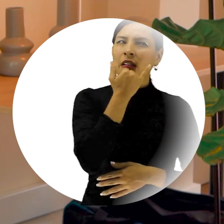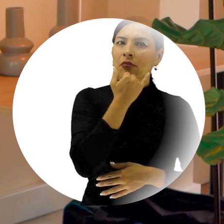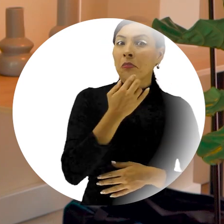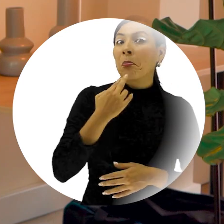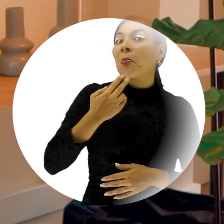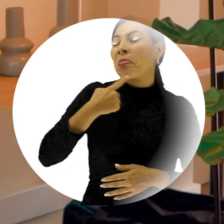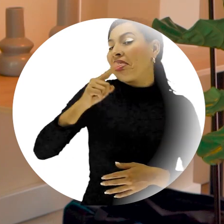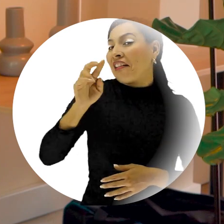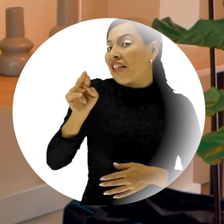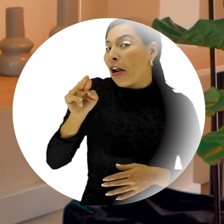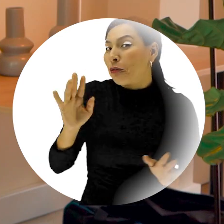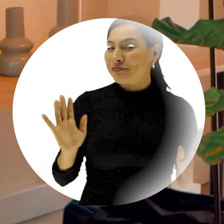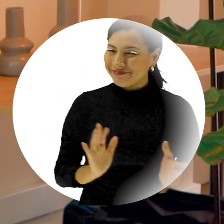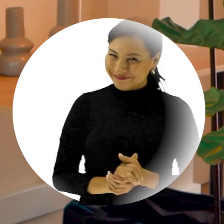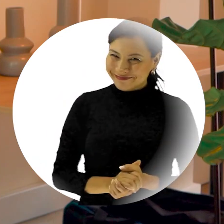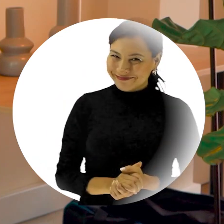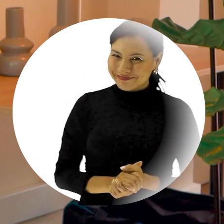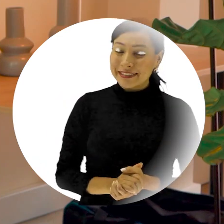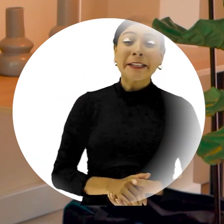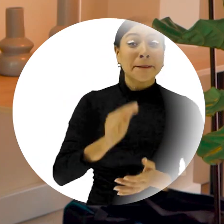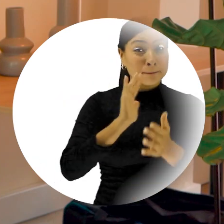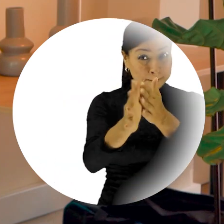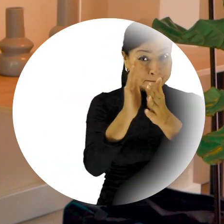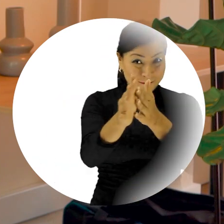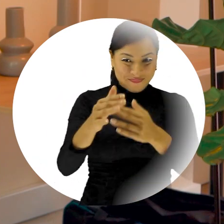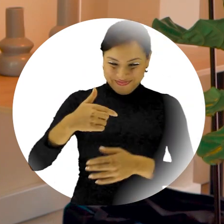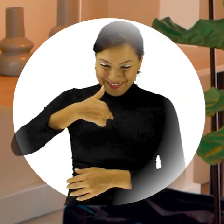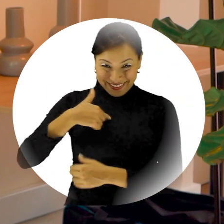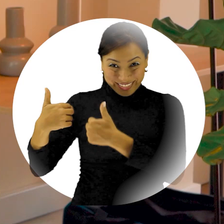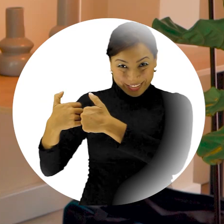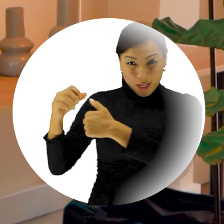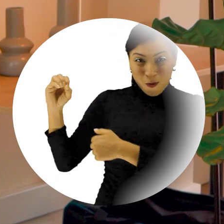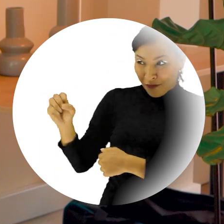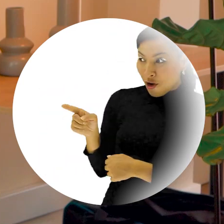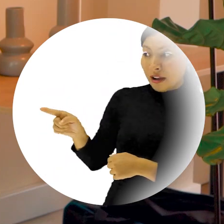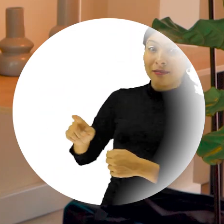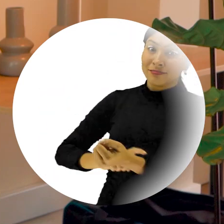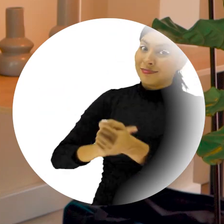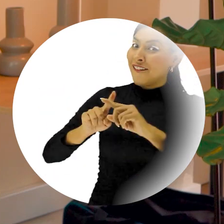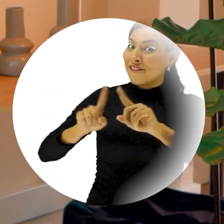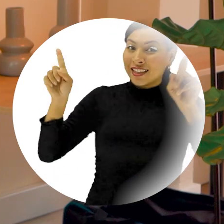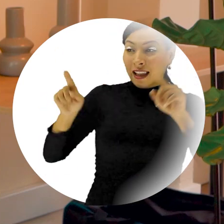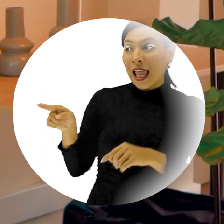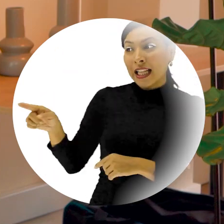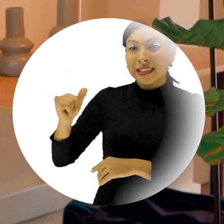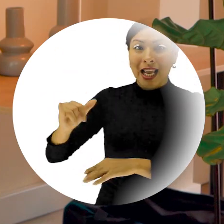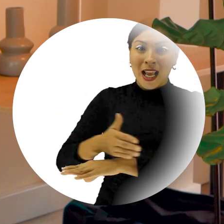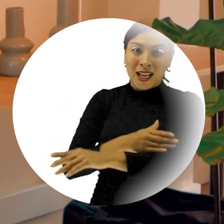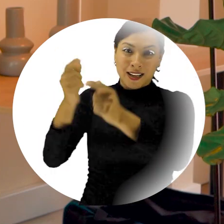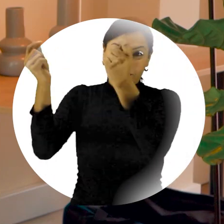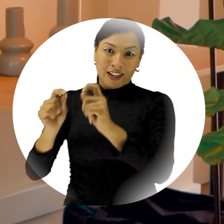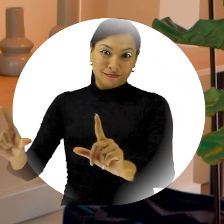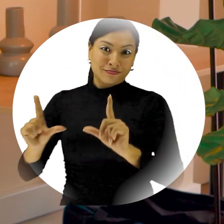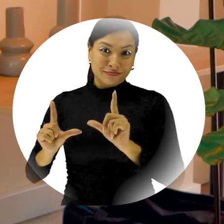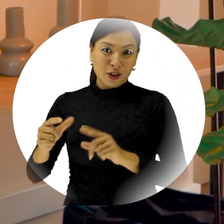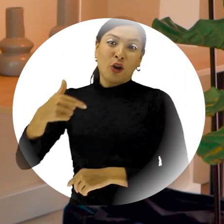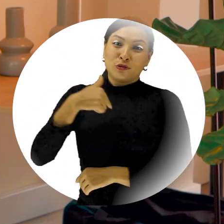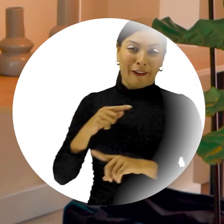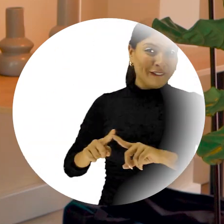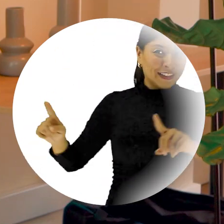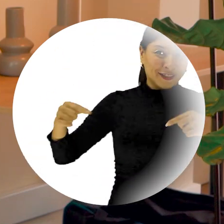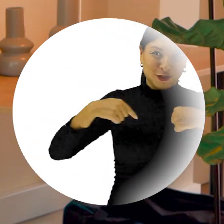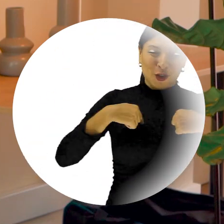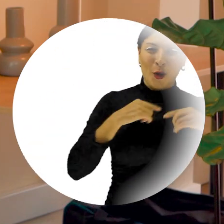personalidades bien diferentes, o sea, él es graduado de finanzas, yo soy administradora de empresas y como ustedes ven soy como más comunicadora, él sí es